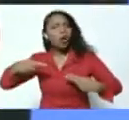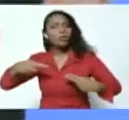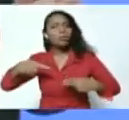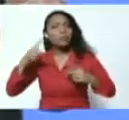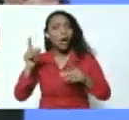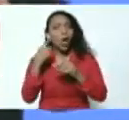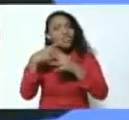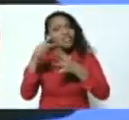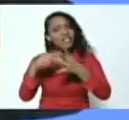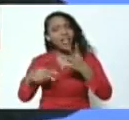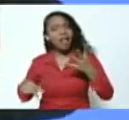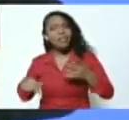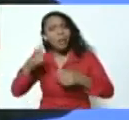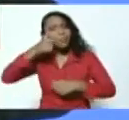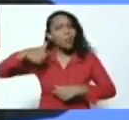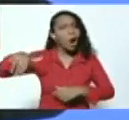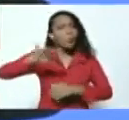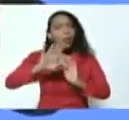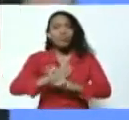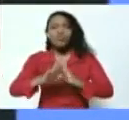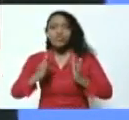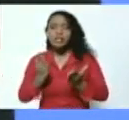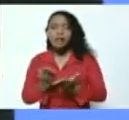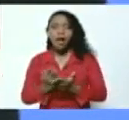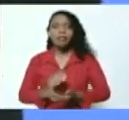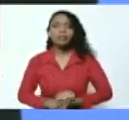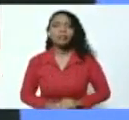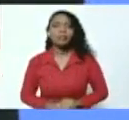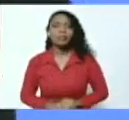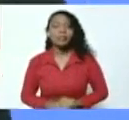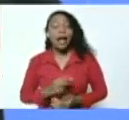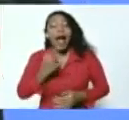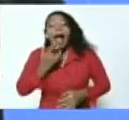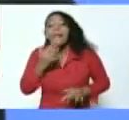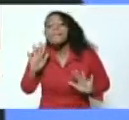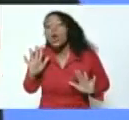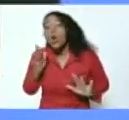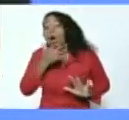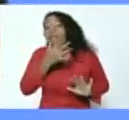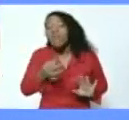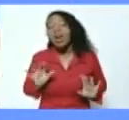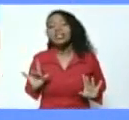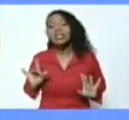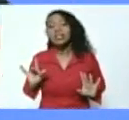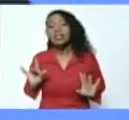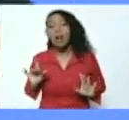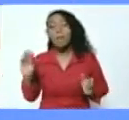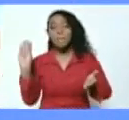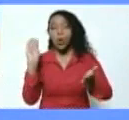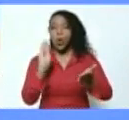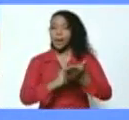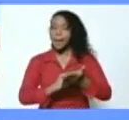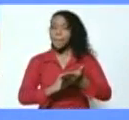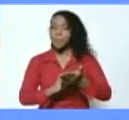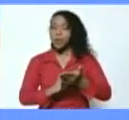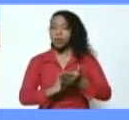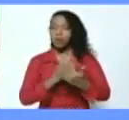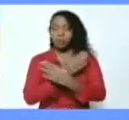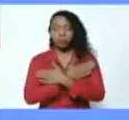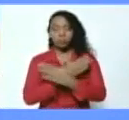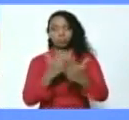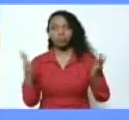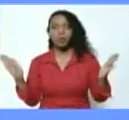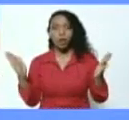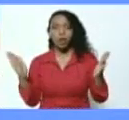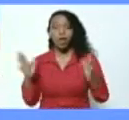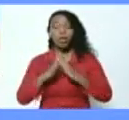los diferentes pueblos del mundo. Ejemplos que sencillamente ponemos a disposición